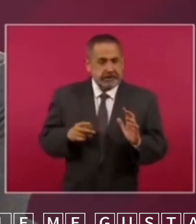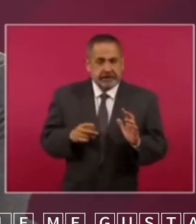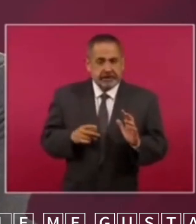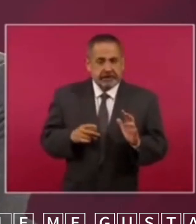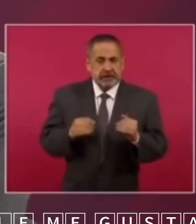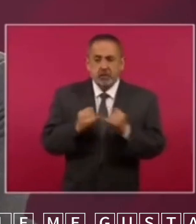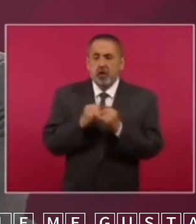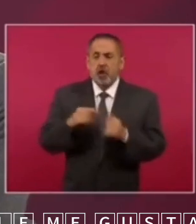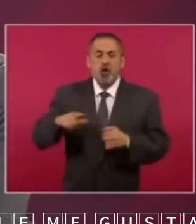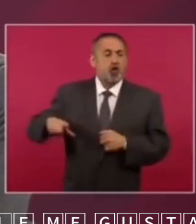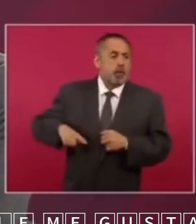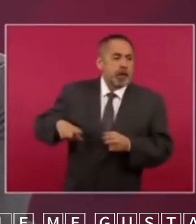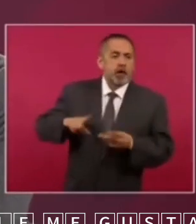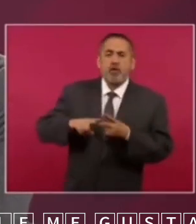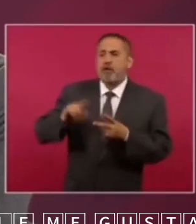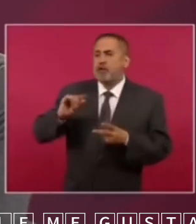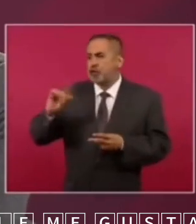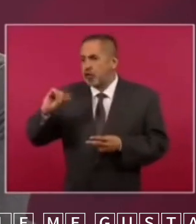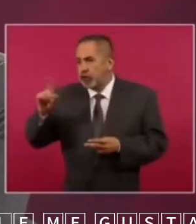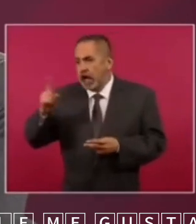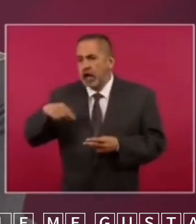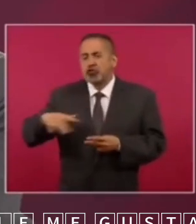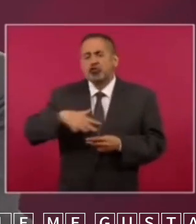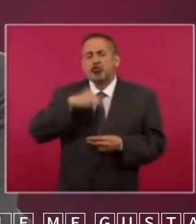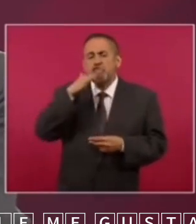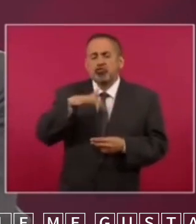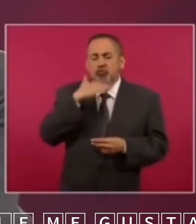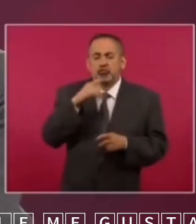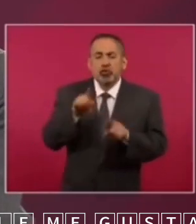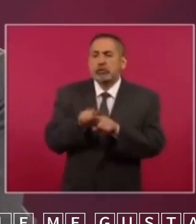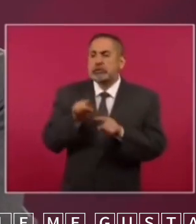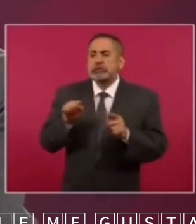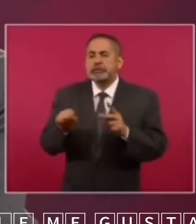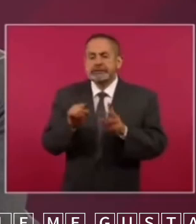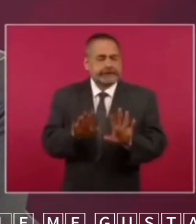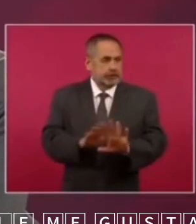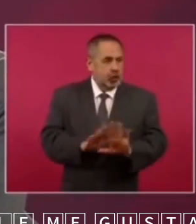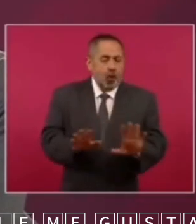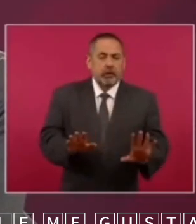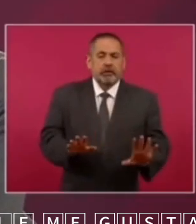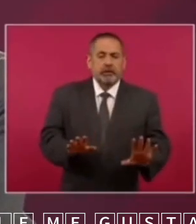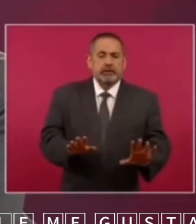de gobiernos, de funcionarios corruptos,